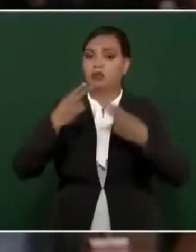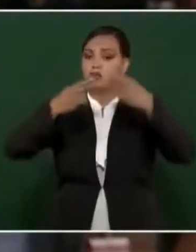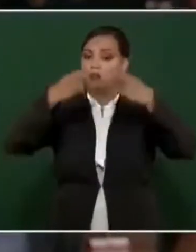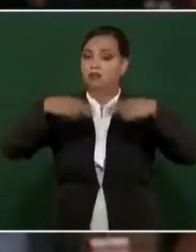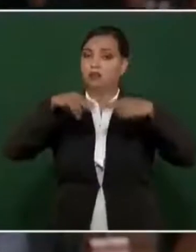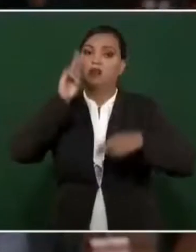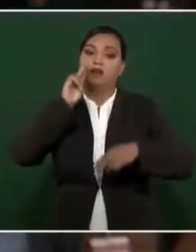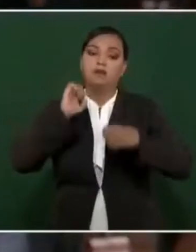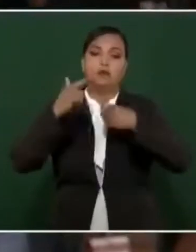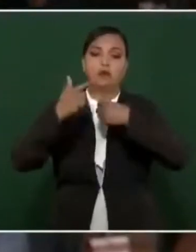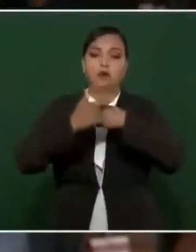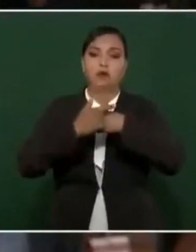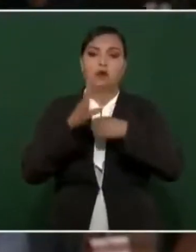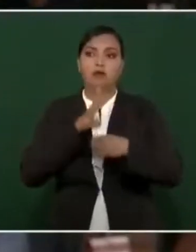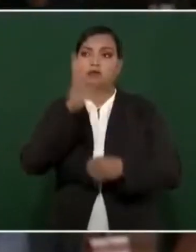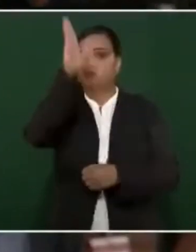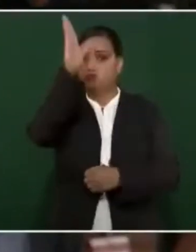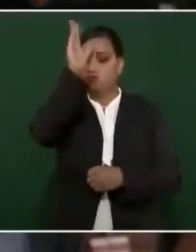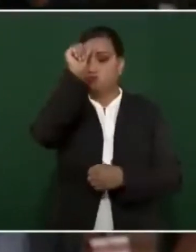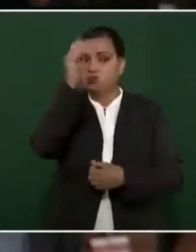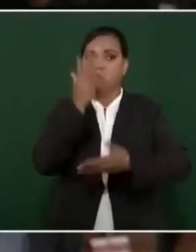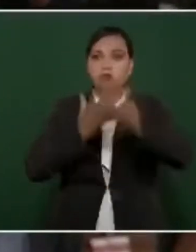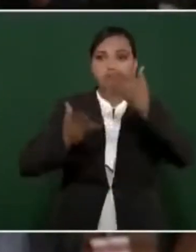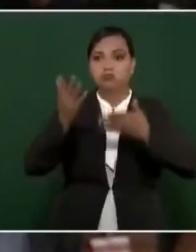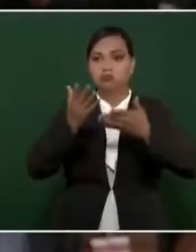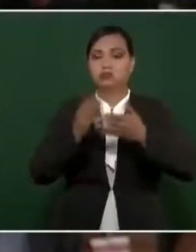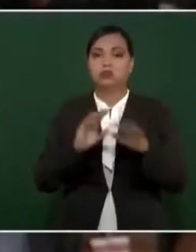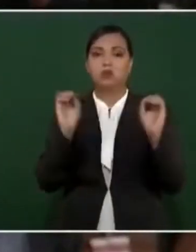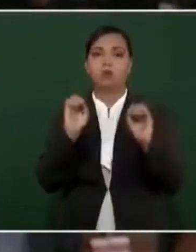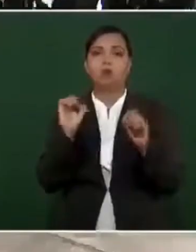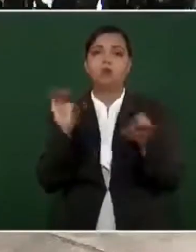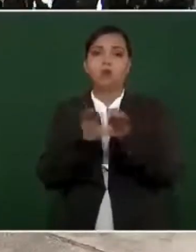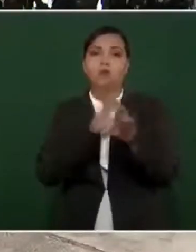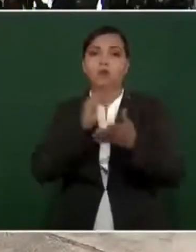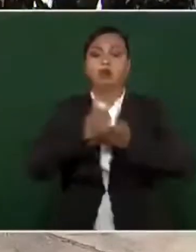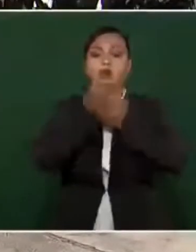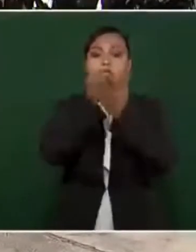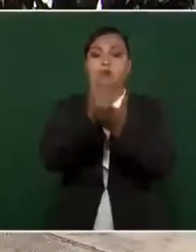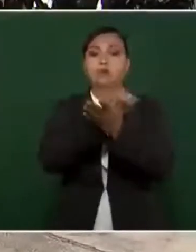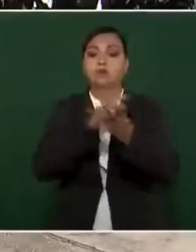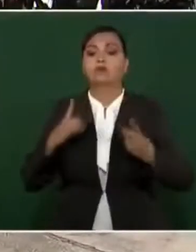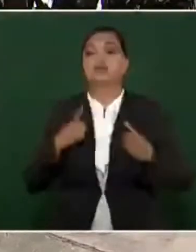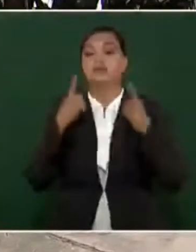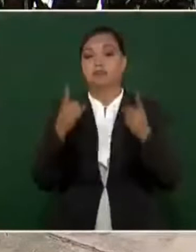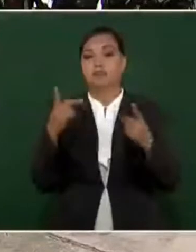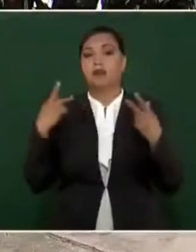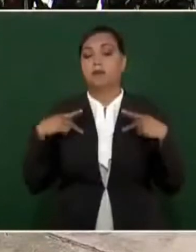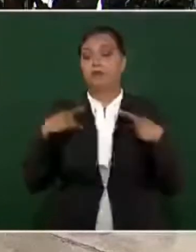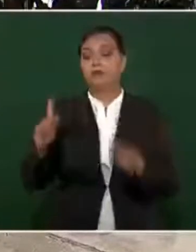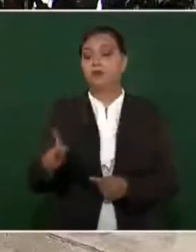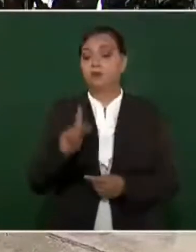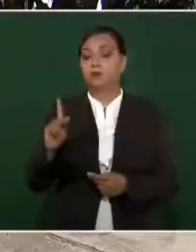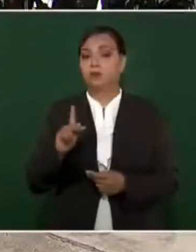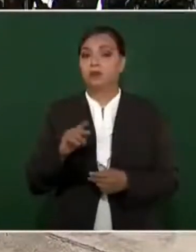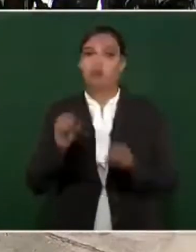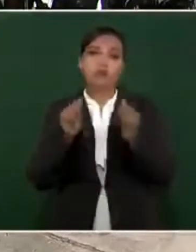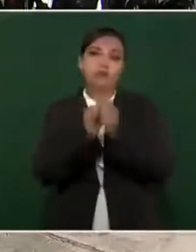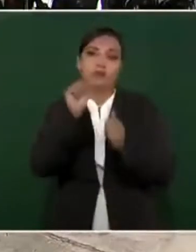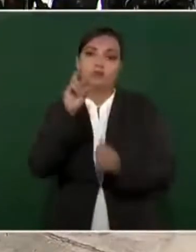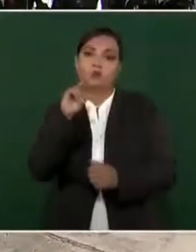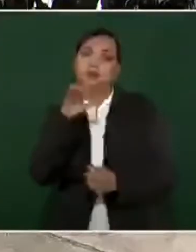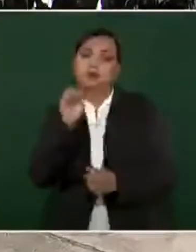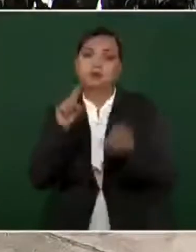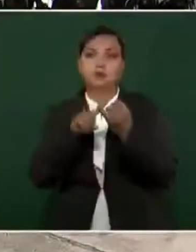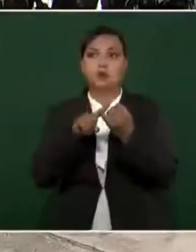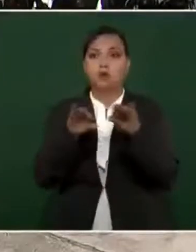tipo de beneficios podrían recibir estos pueblos en materia de servicios o de obras para compensar que estas enormes torres